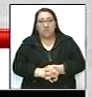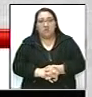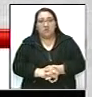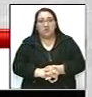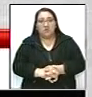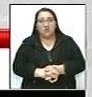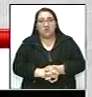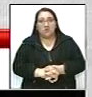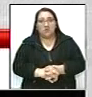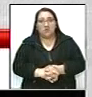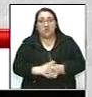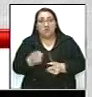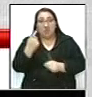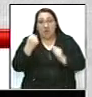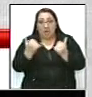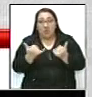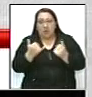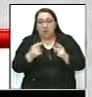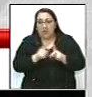Ceballo. Para hoy